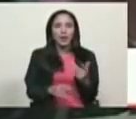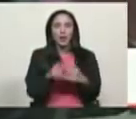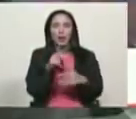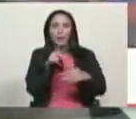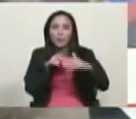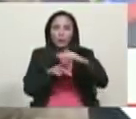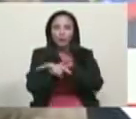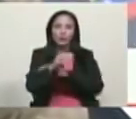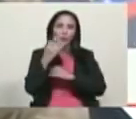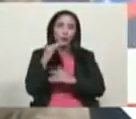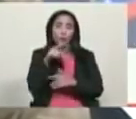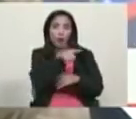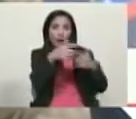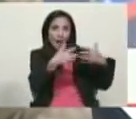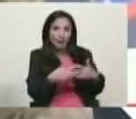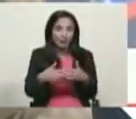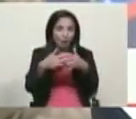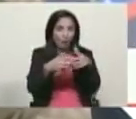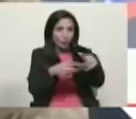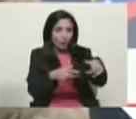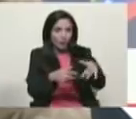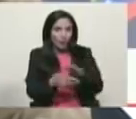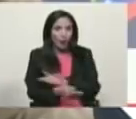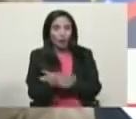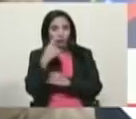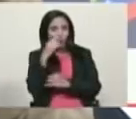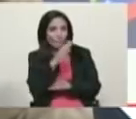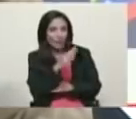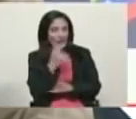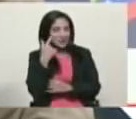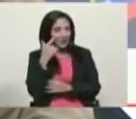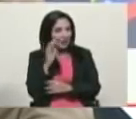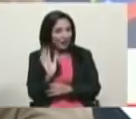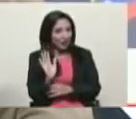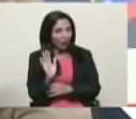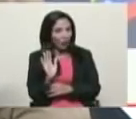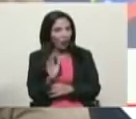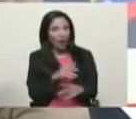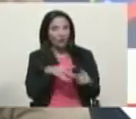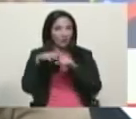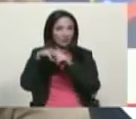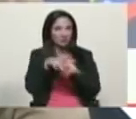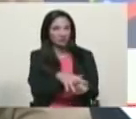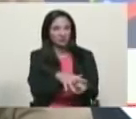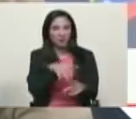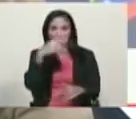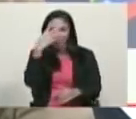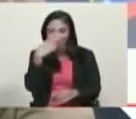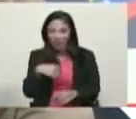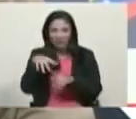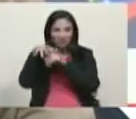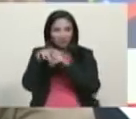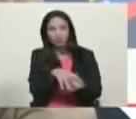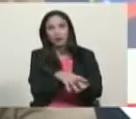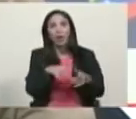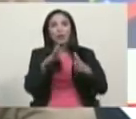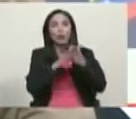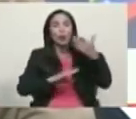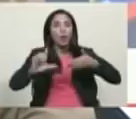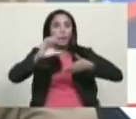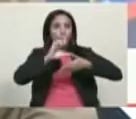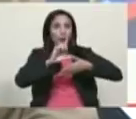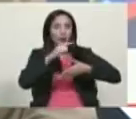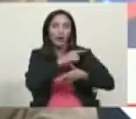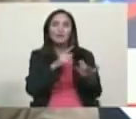Norteamérica parecen destinados por la providencia a plagar de miseria la América en nombre